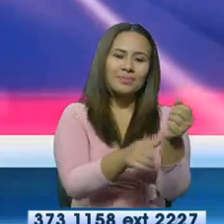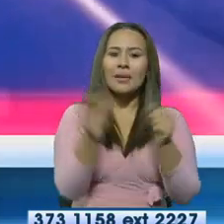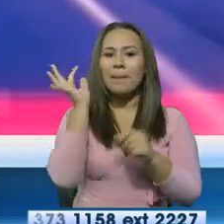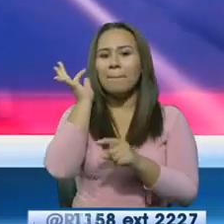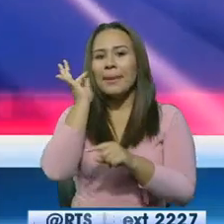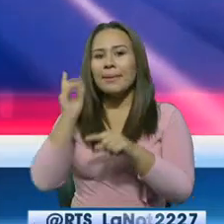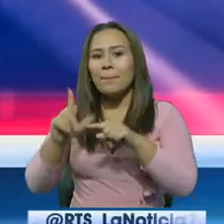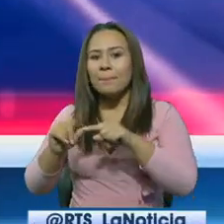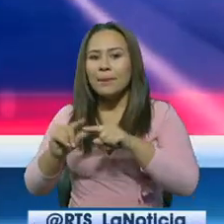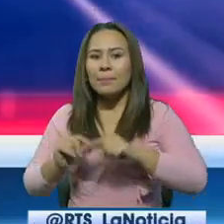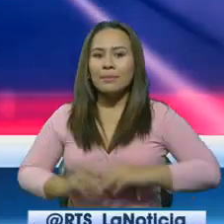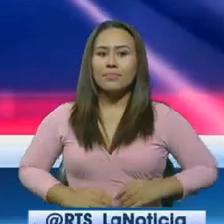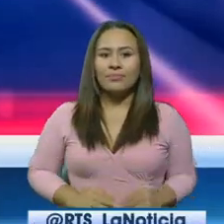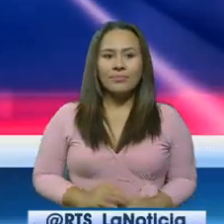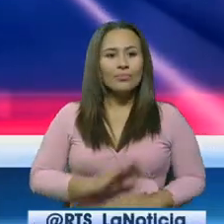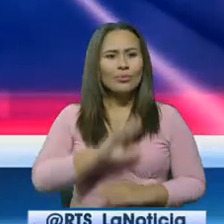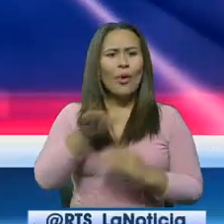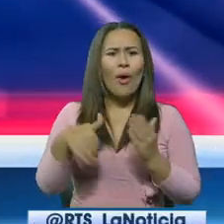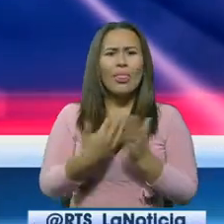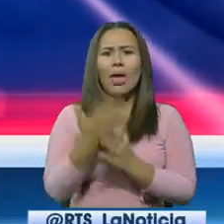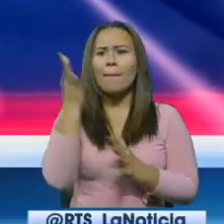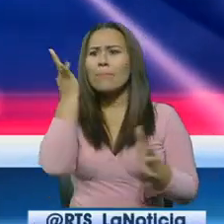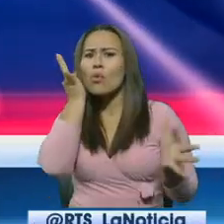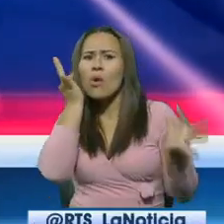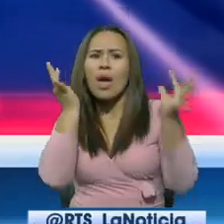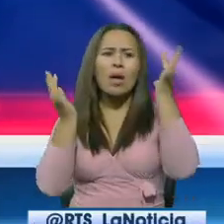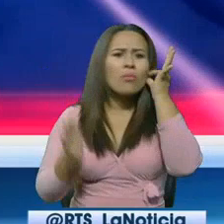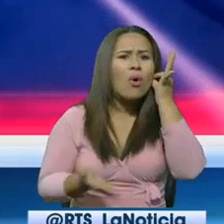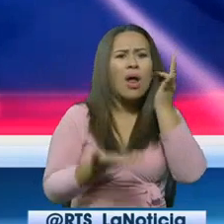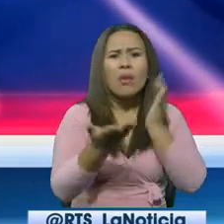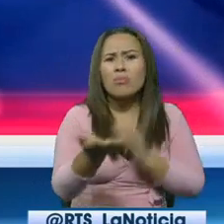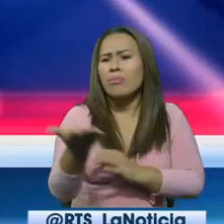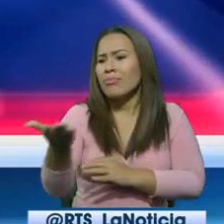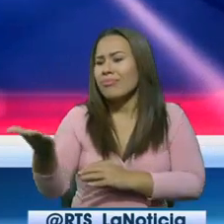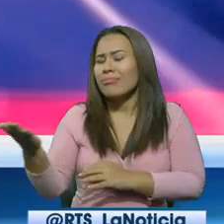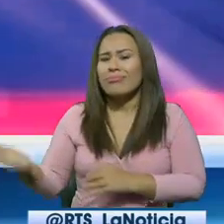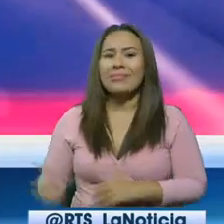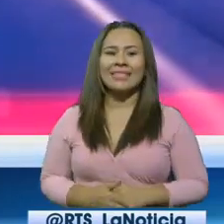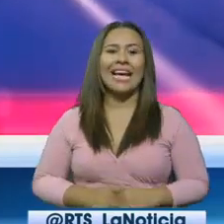primas, todas mujeres. Y entre la